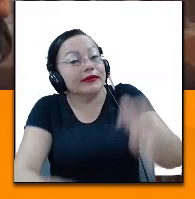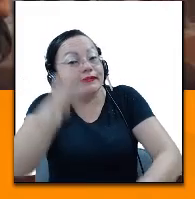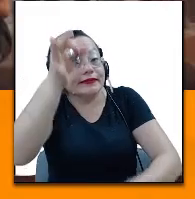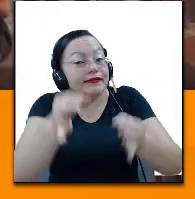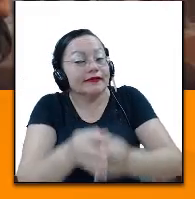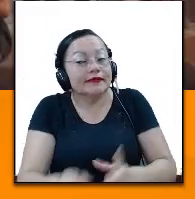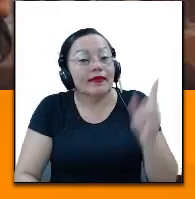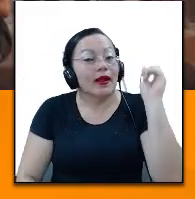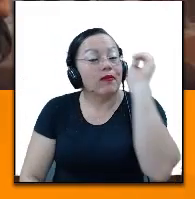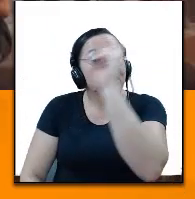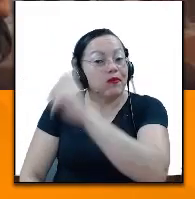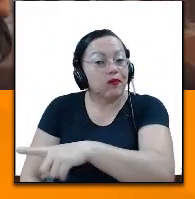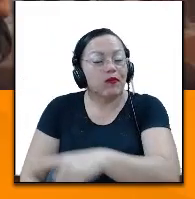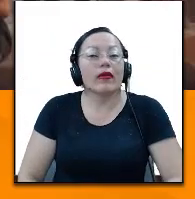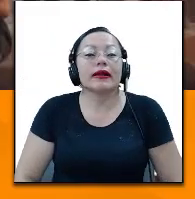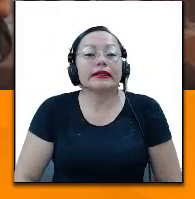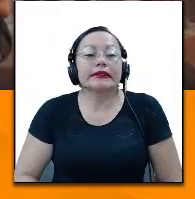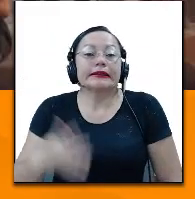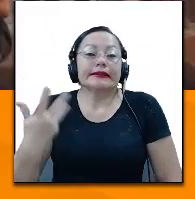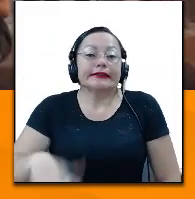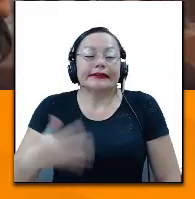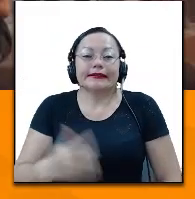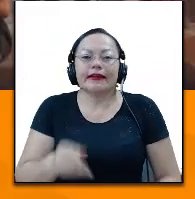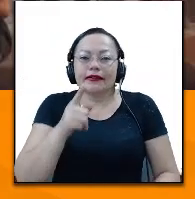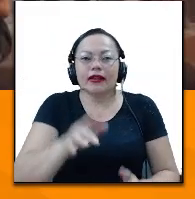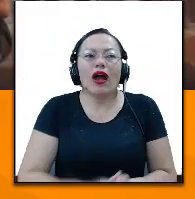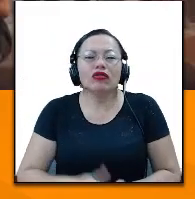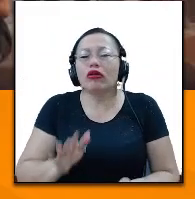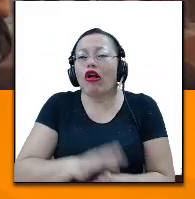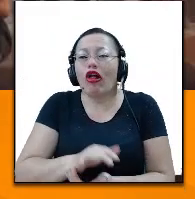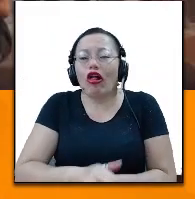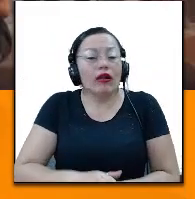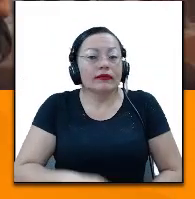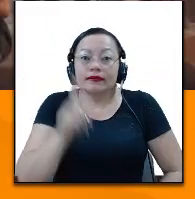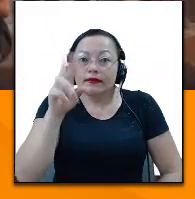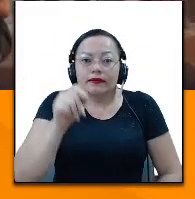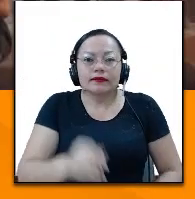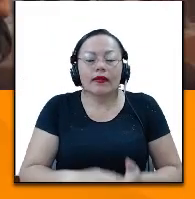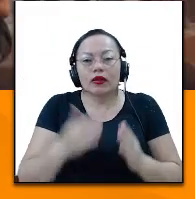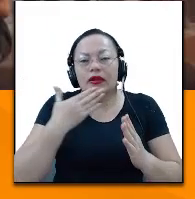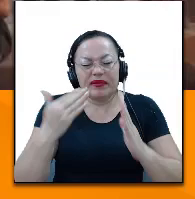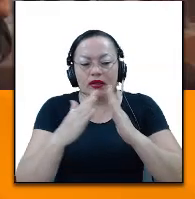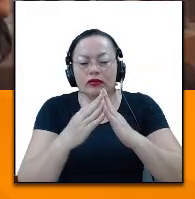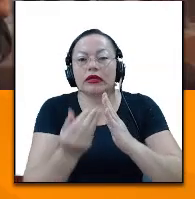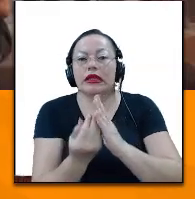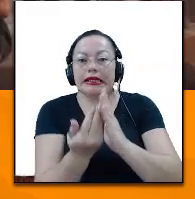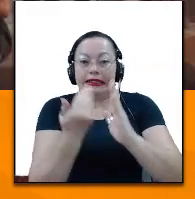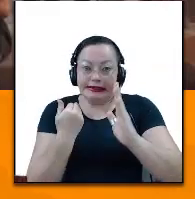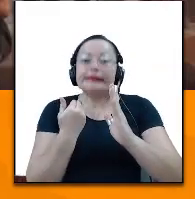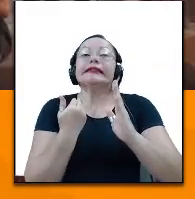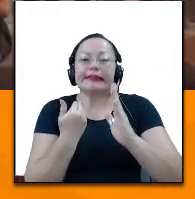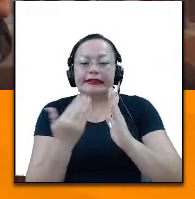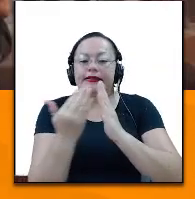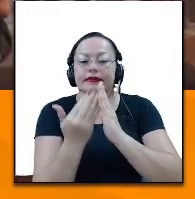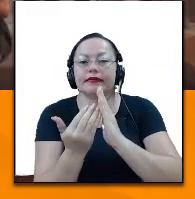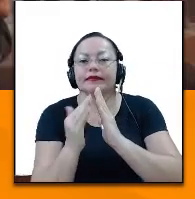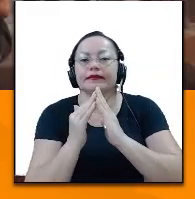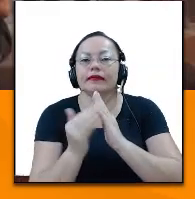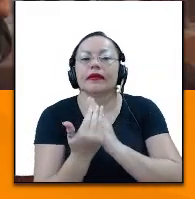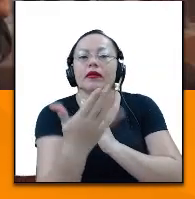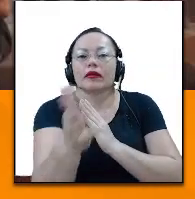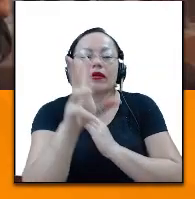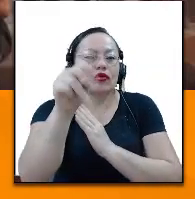conducido hacia alguna celda. Entonces, no se vaya a exponer de las puertas para adentro de pronto y eso, con